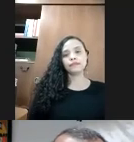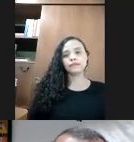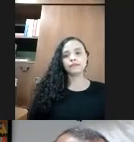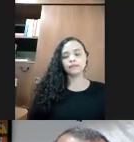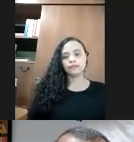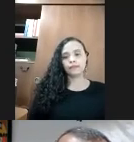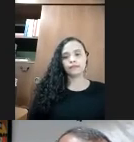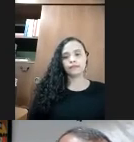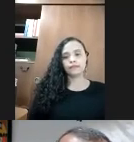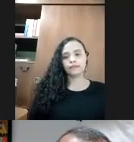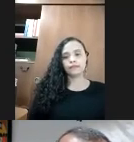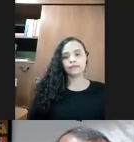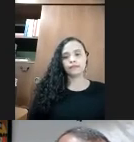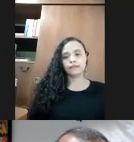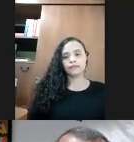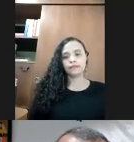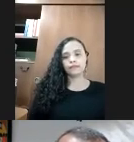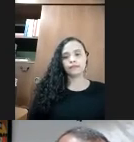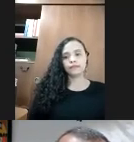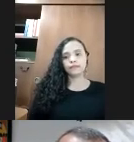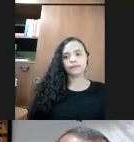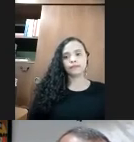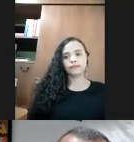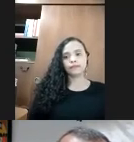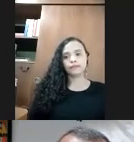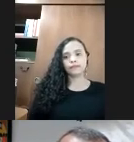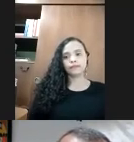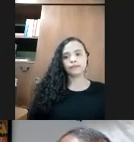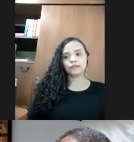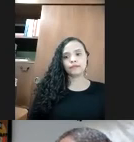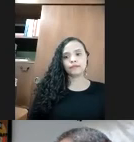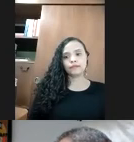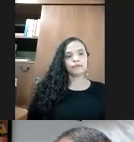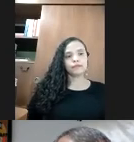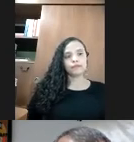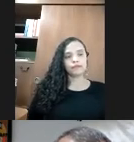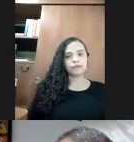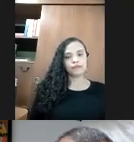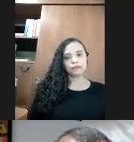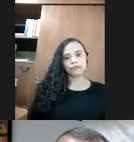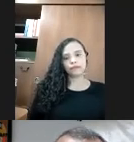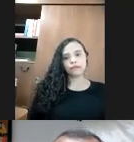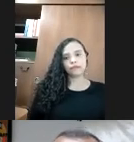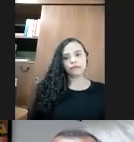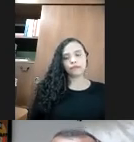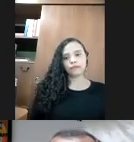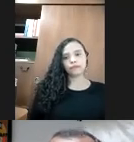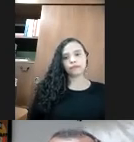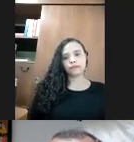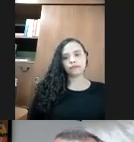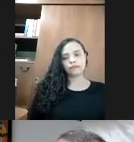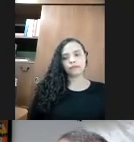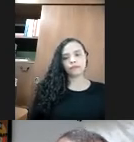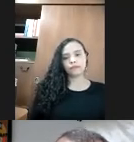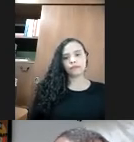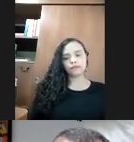y que por tanto, pues, hace que sea información de primera mano, es decir, reciente.